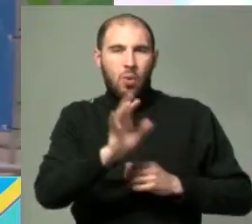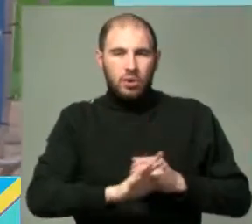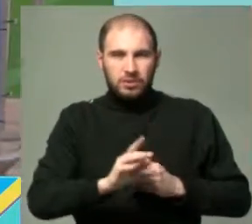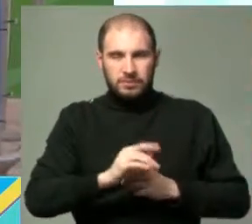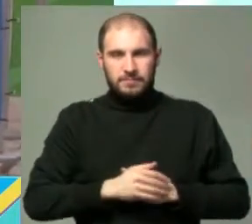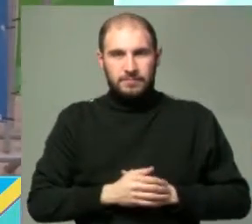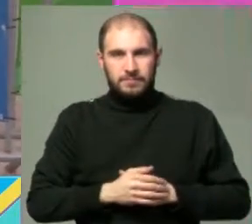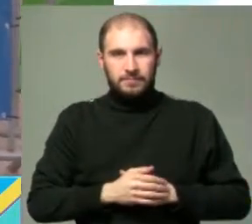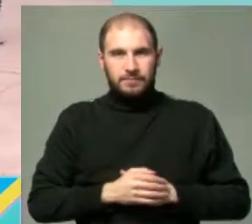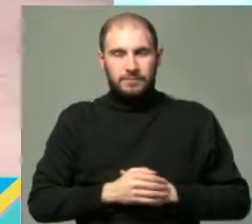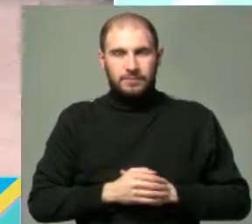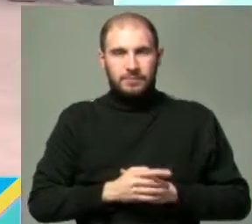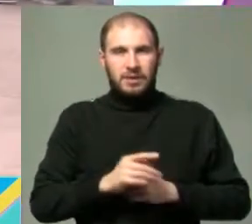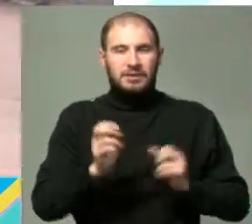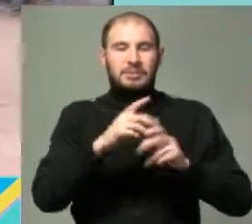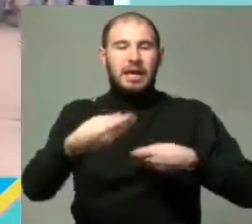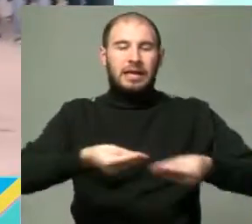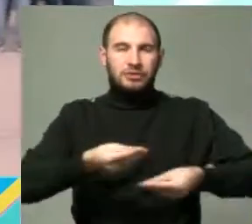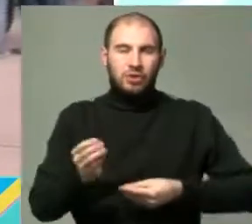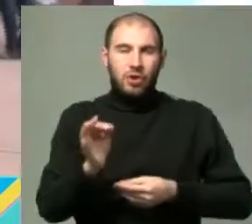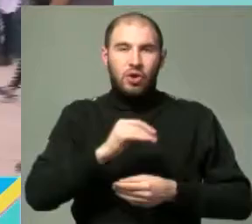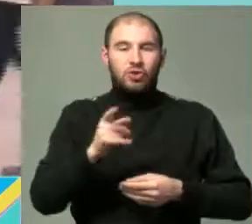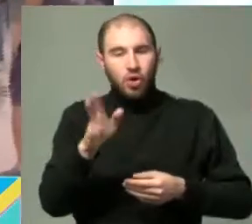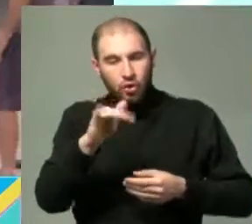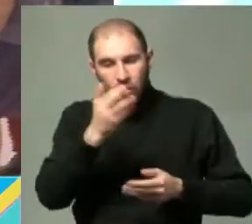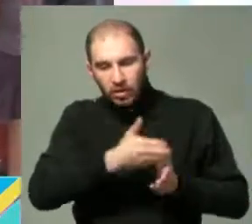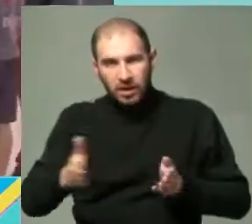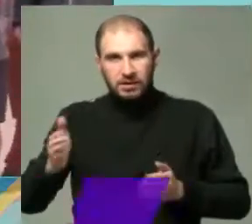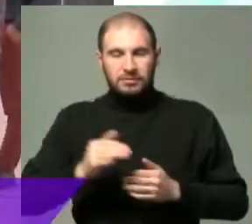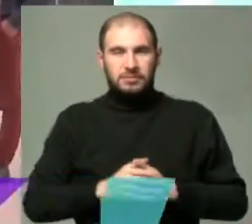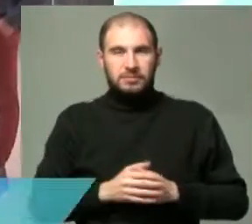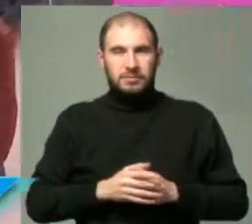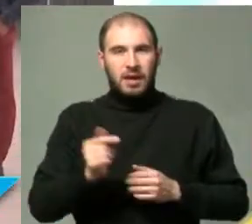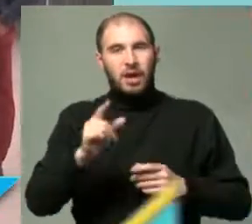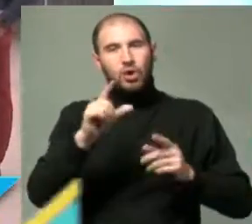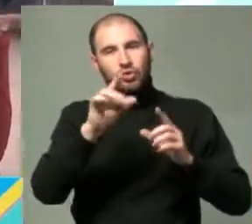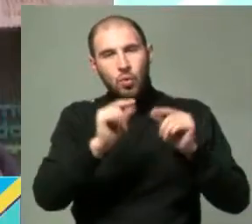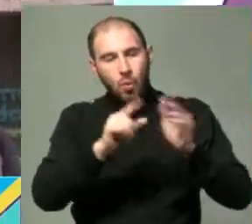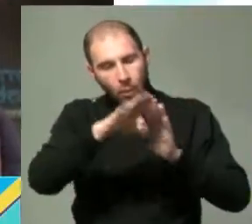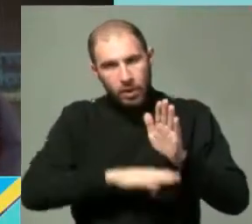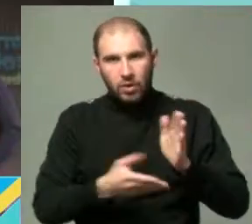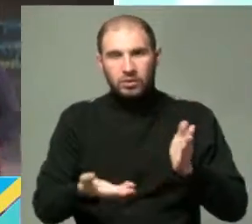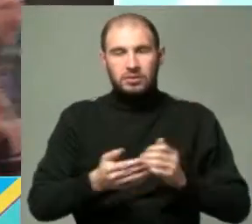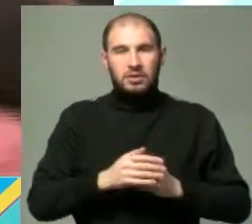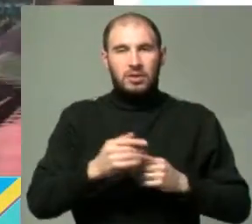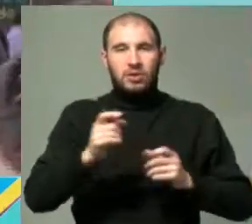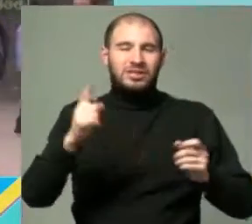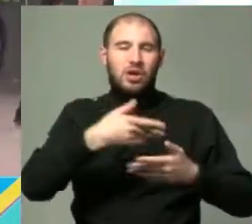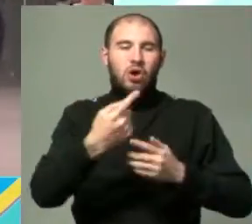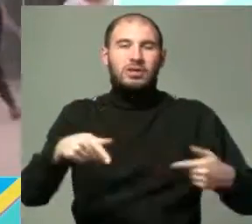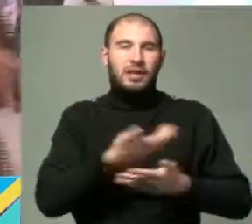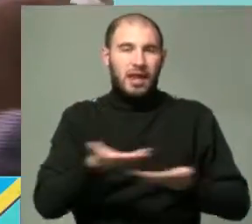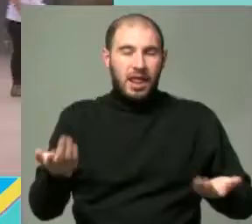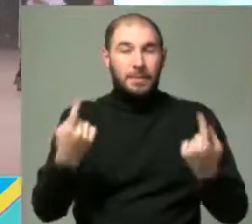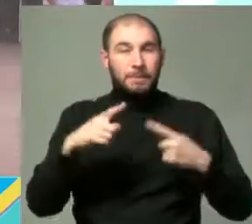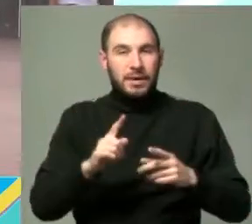veces en lo que es la gestión o en lo que es el día a día vemos números, vemos cosas macro,